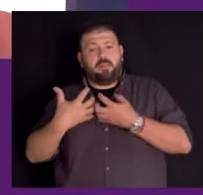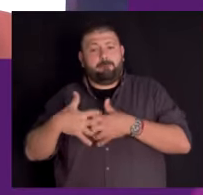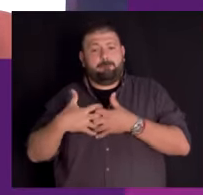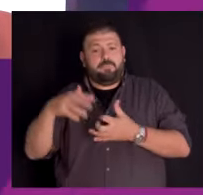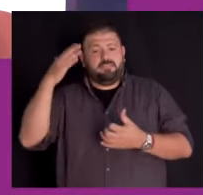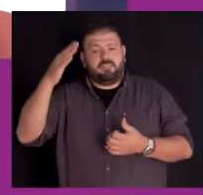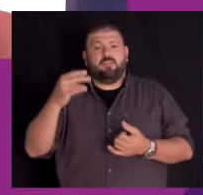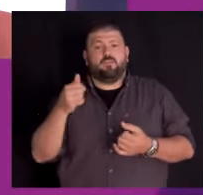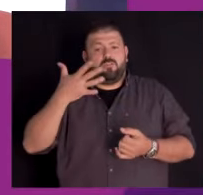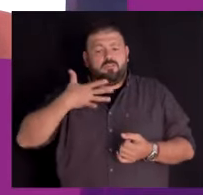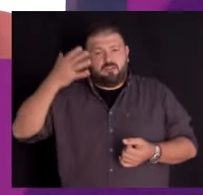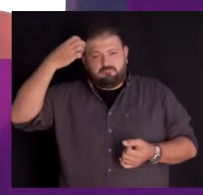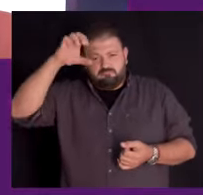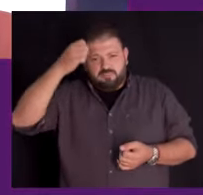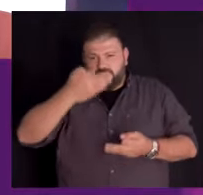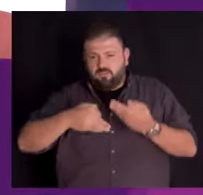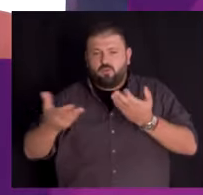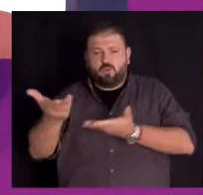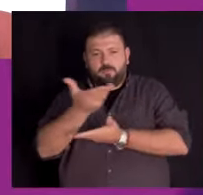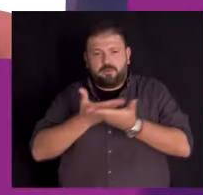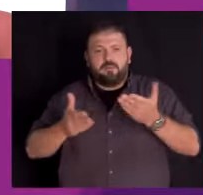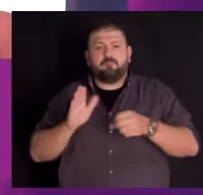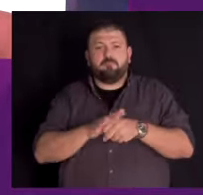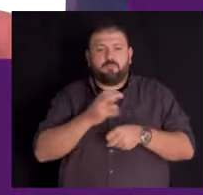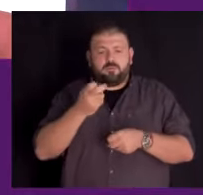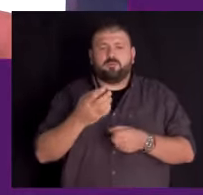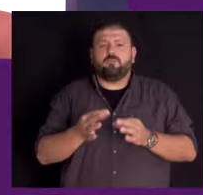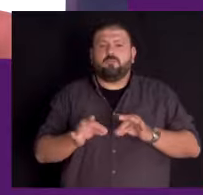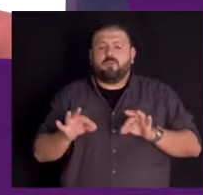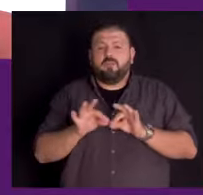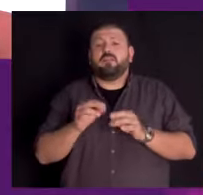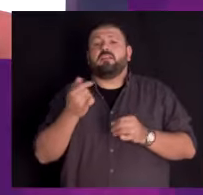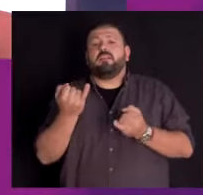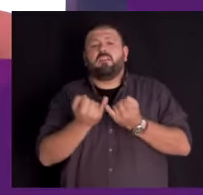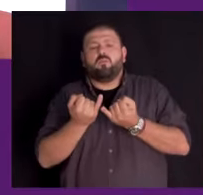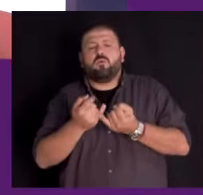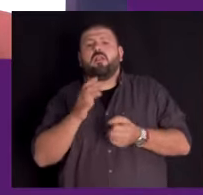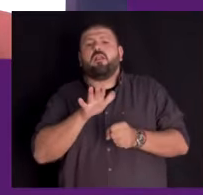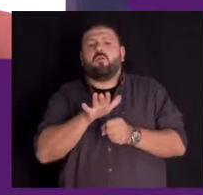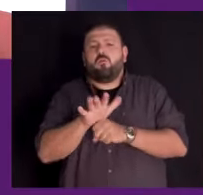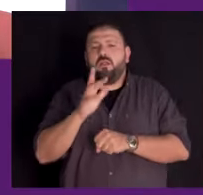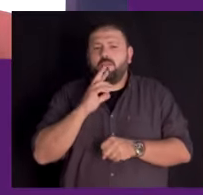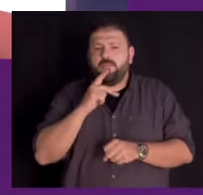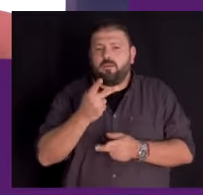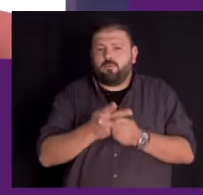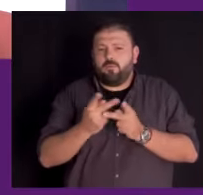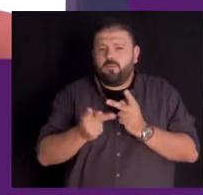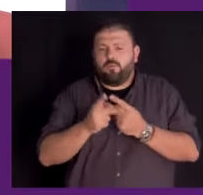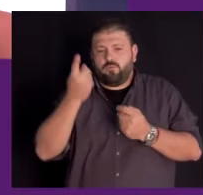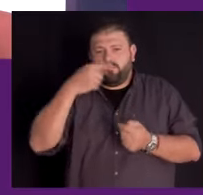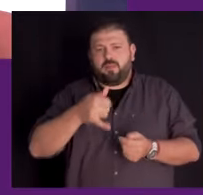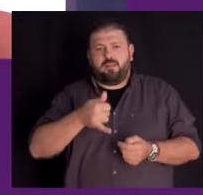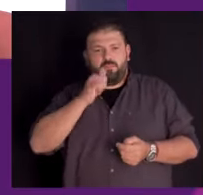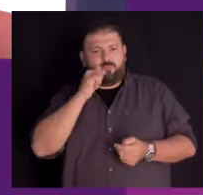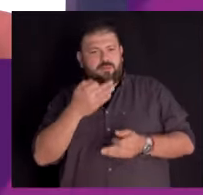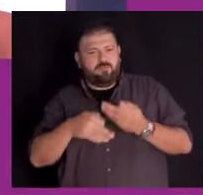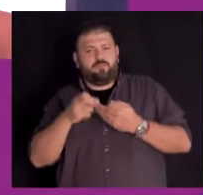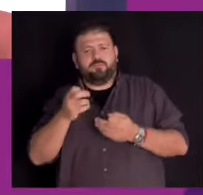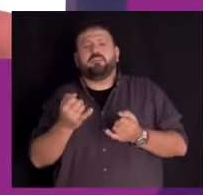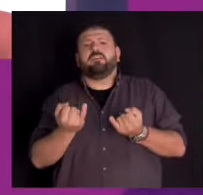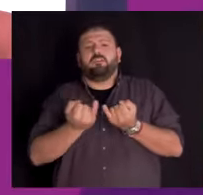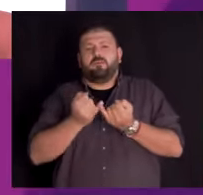voz cómo esto es tan importante, qué productos podemos consumir y cómo va a impactar en nuestra salud. Entonces, ¿qué te parece, Ari, si te quedas